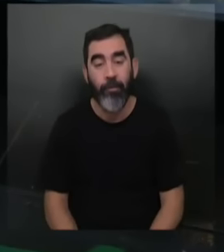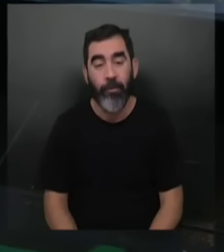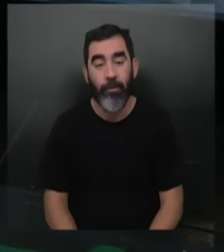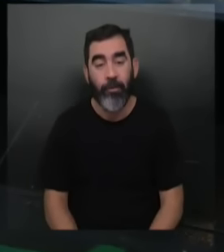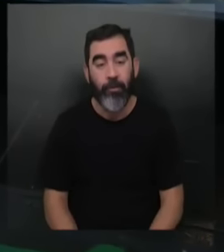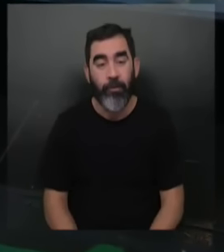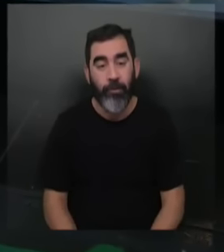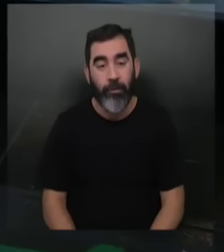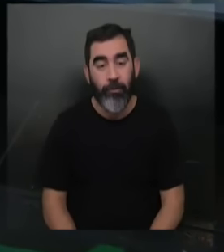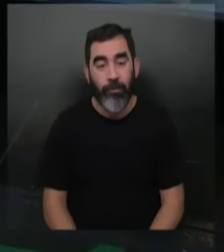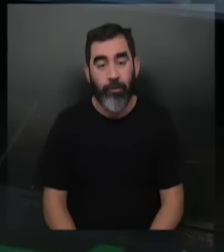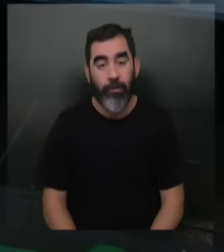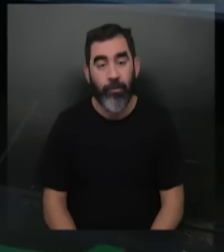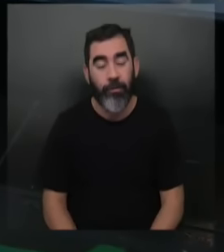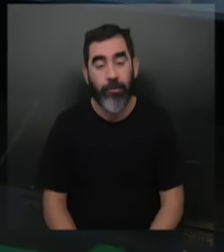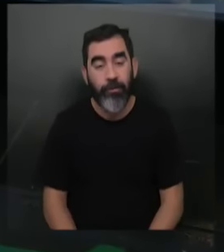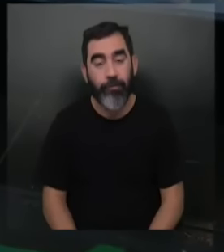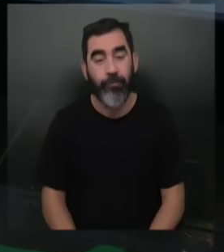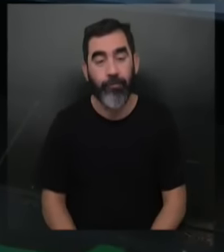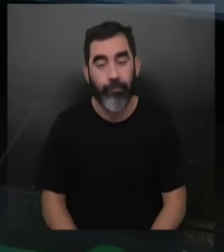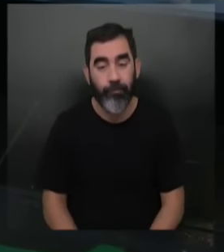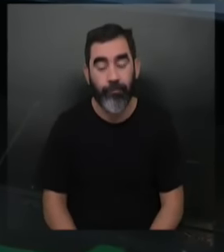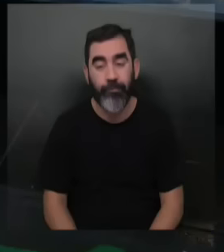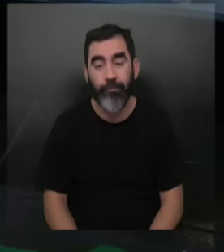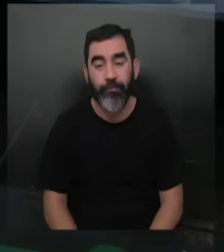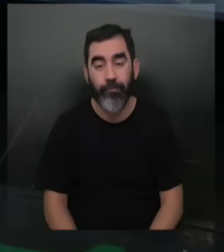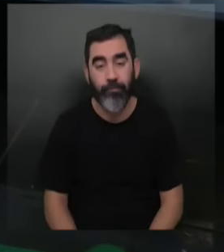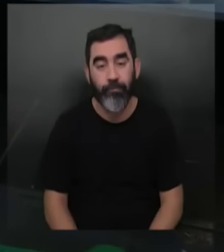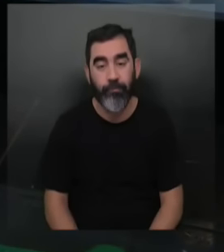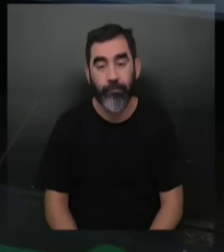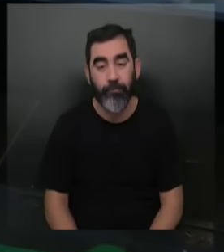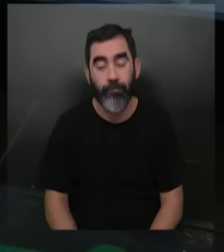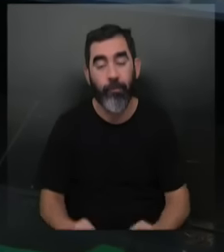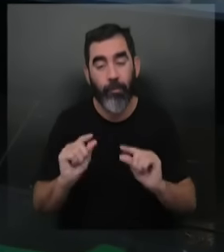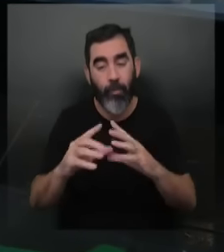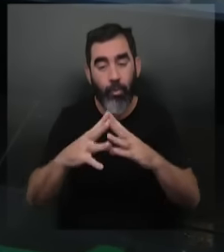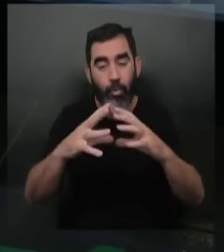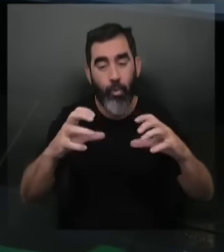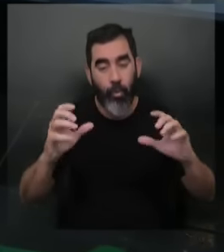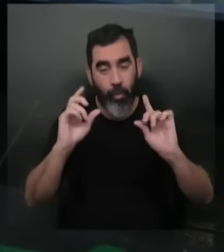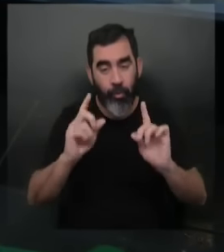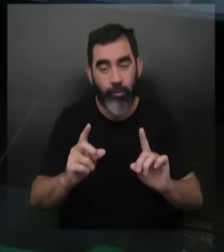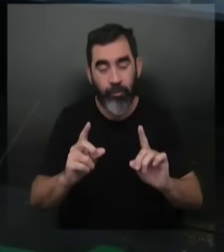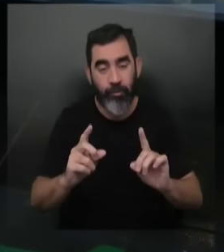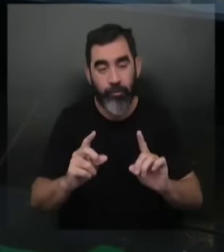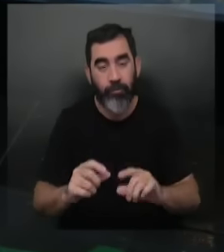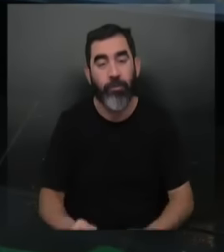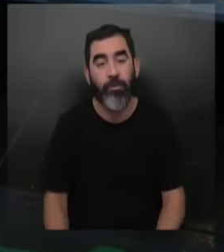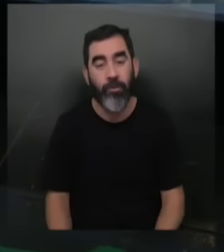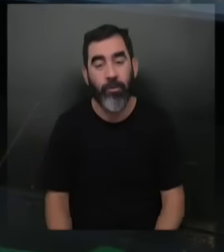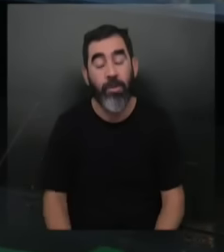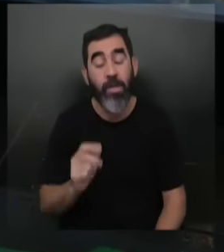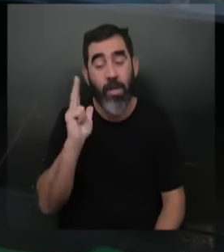eh un grado para el área metropolitana la mínima 12 grad la máxima también el sio estará algo nuboso con perspectivas de